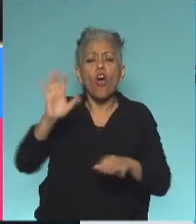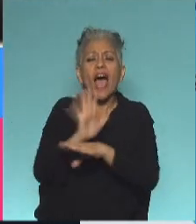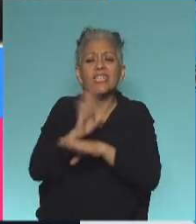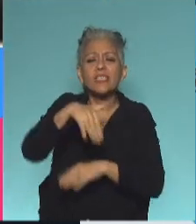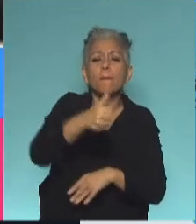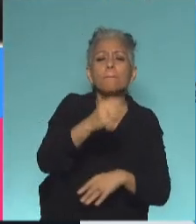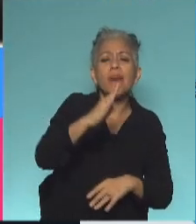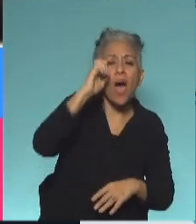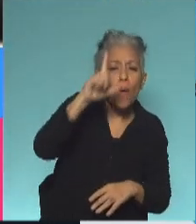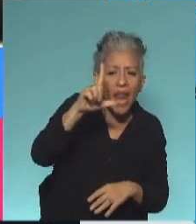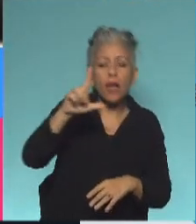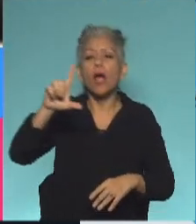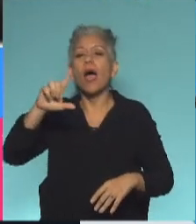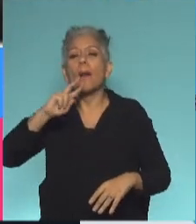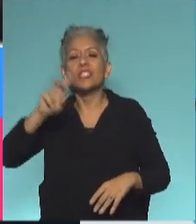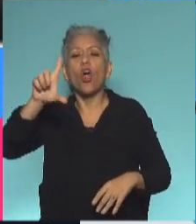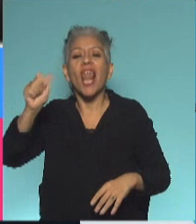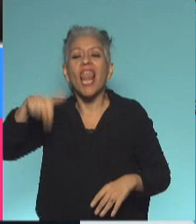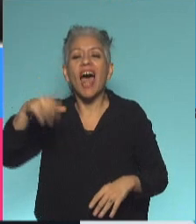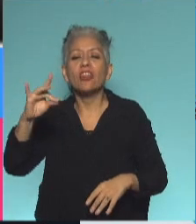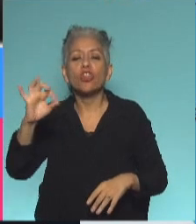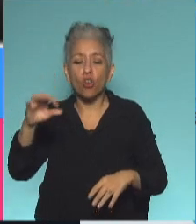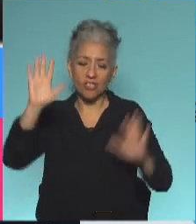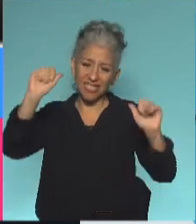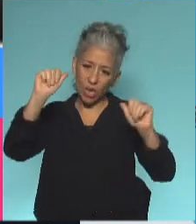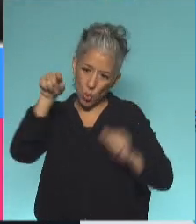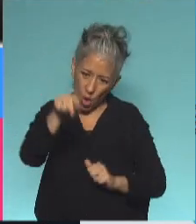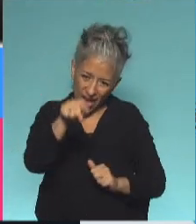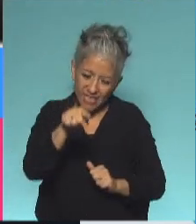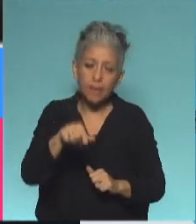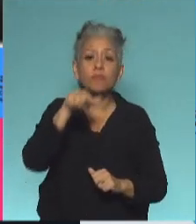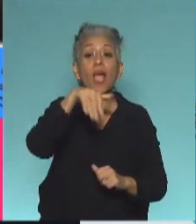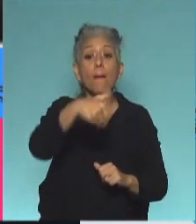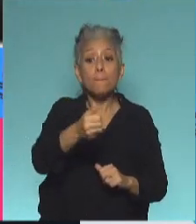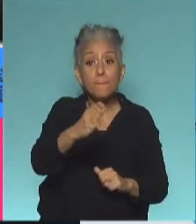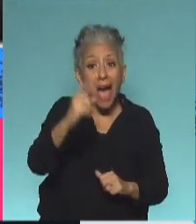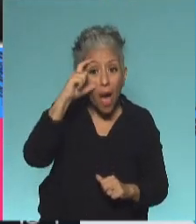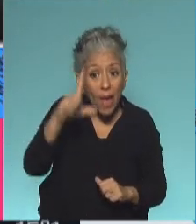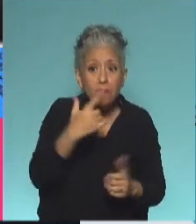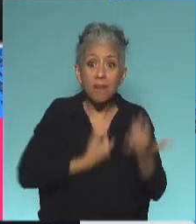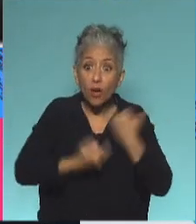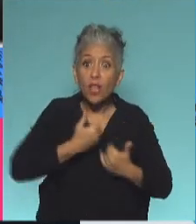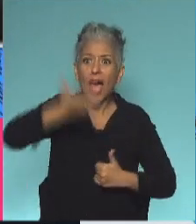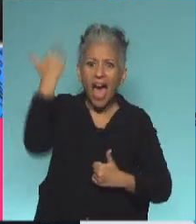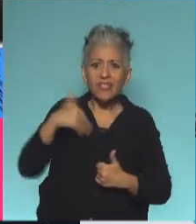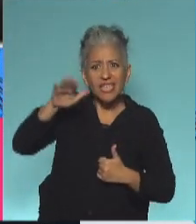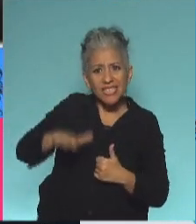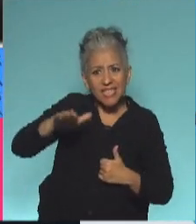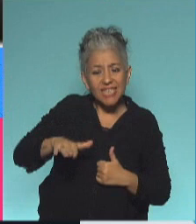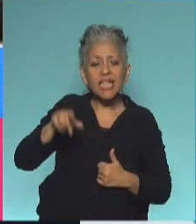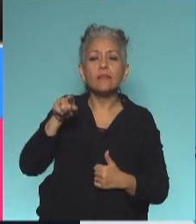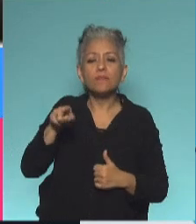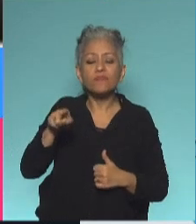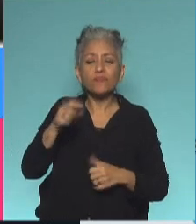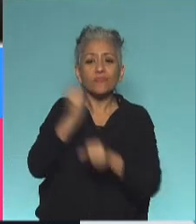muy bien, la queridísima Mabel Landó, a quien le mandamos un saludo, Mabel me contaba que cuando ella era muy jovencita había hecho Tarzán, que ella era